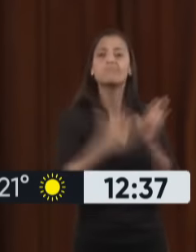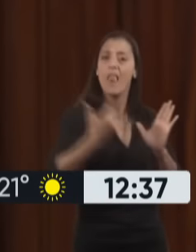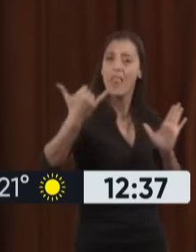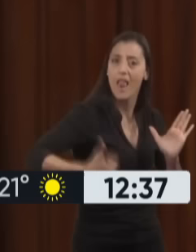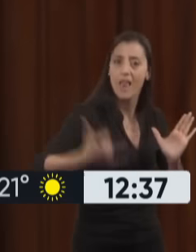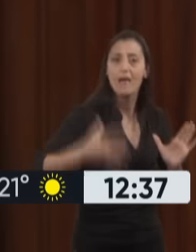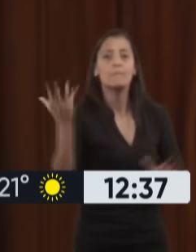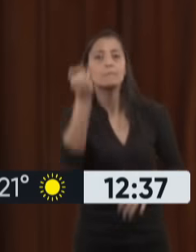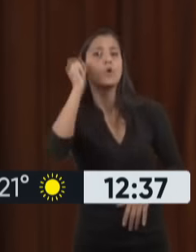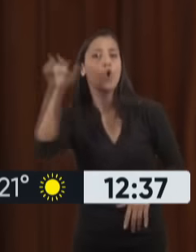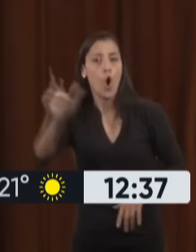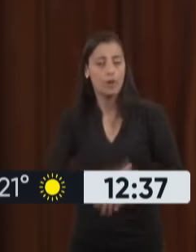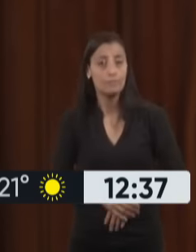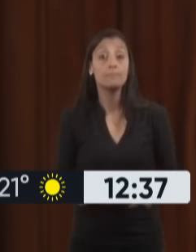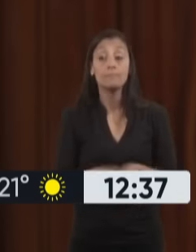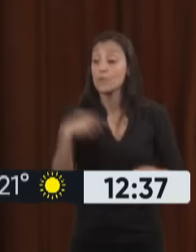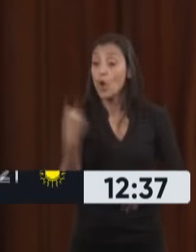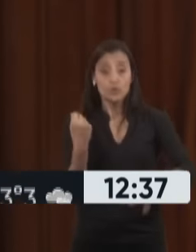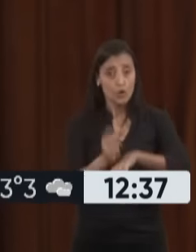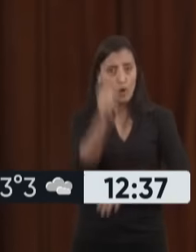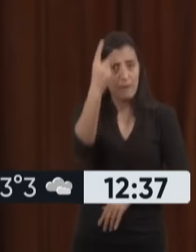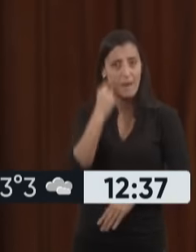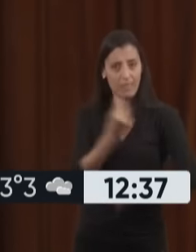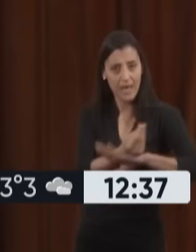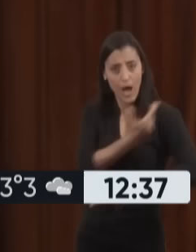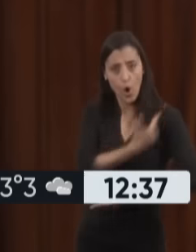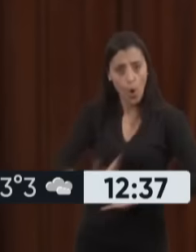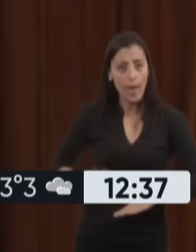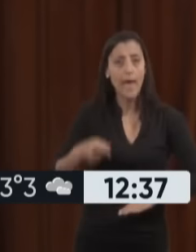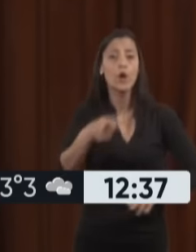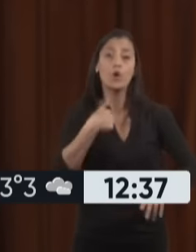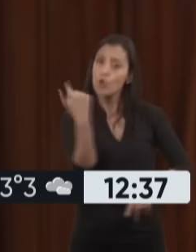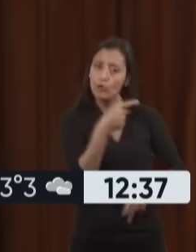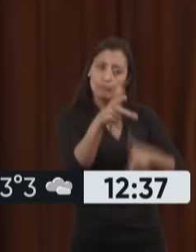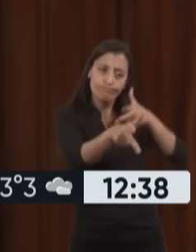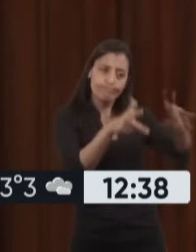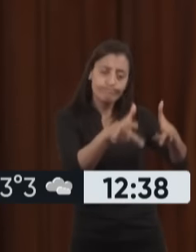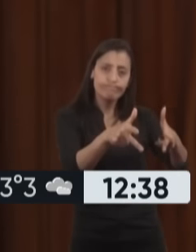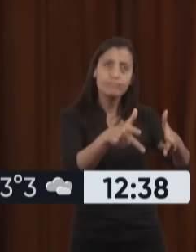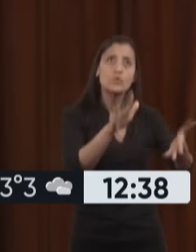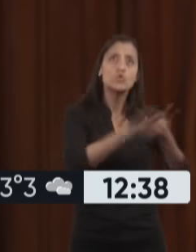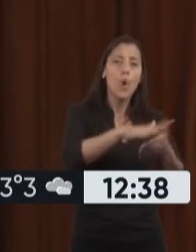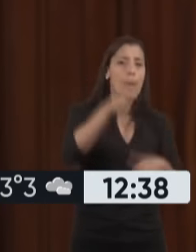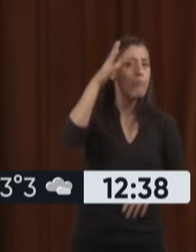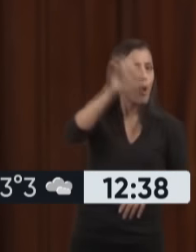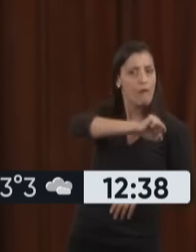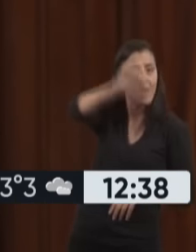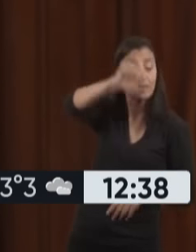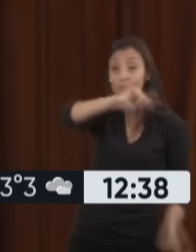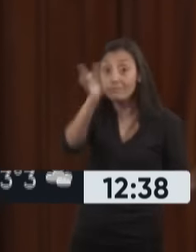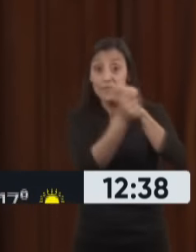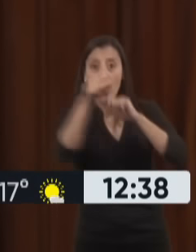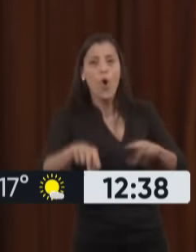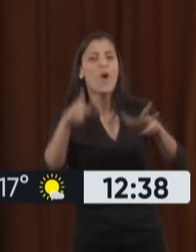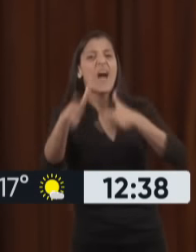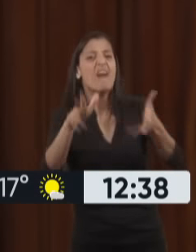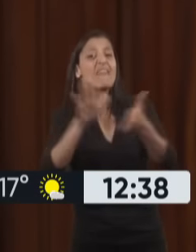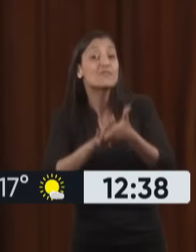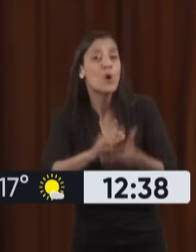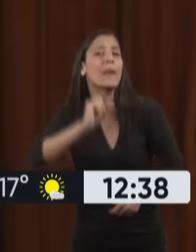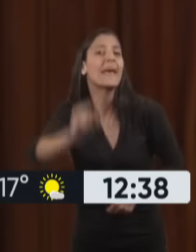decir, cuando arrancamos el gobierno, hablábamos de la hiperinflación. Hoy hablamos de